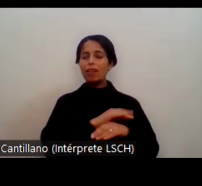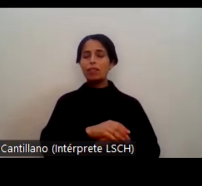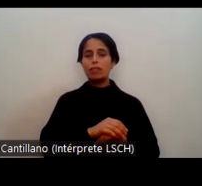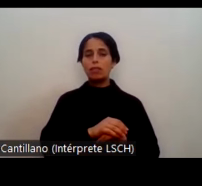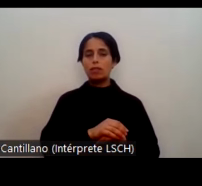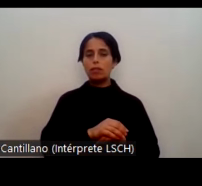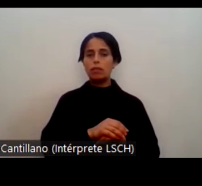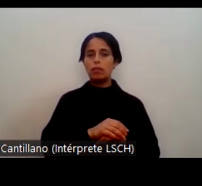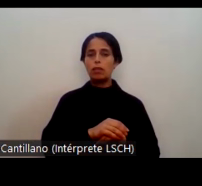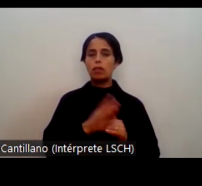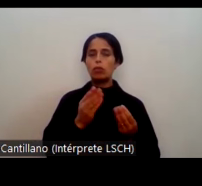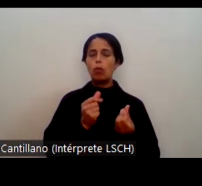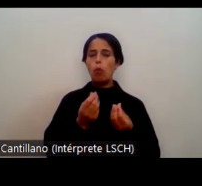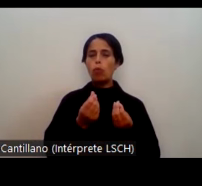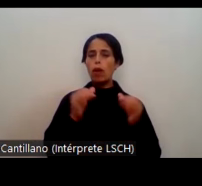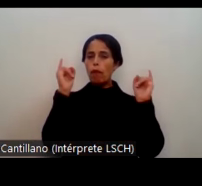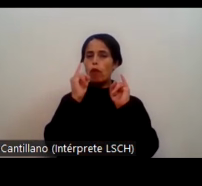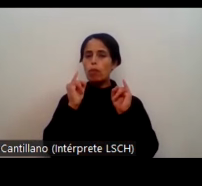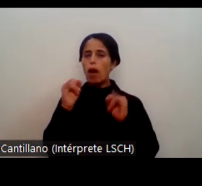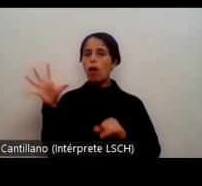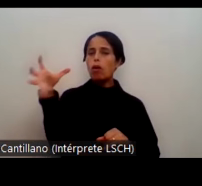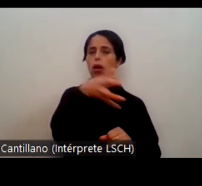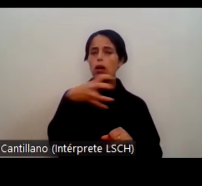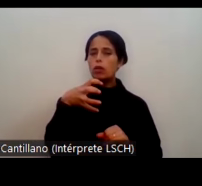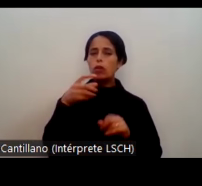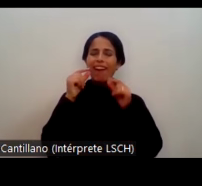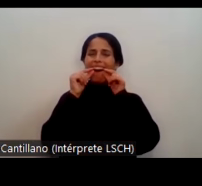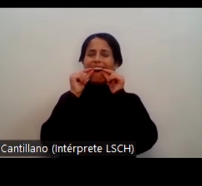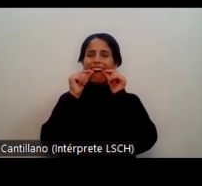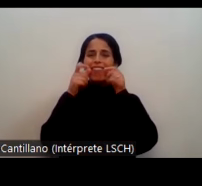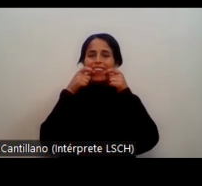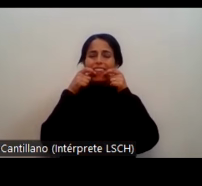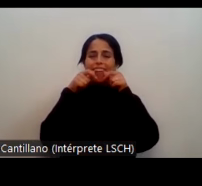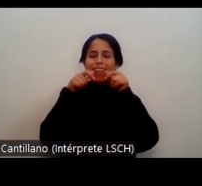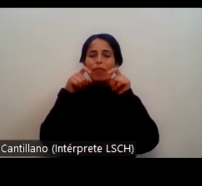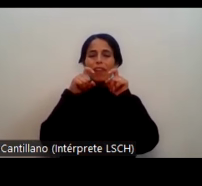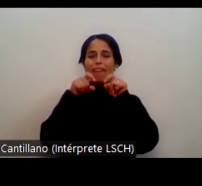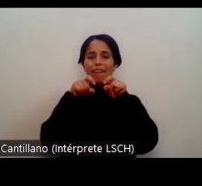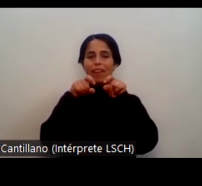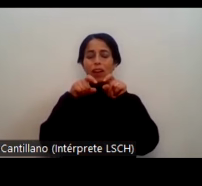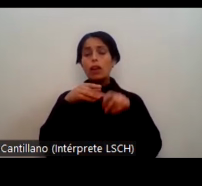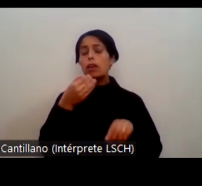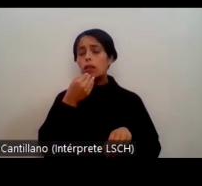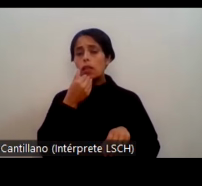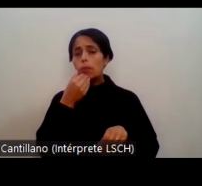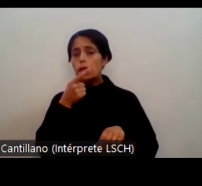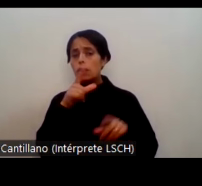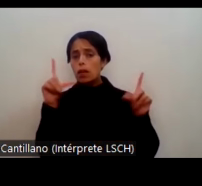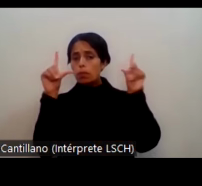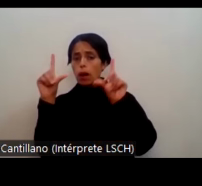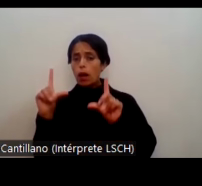característica felínica porque tiene colmillos entrecruzados, Y en esta coreografía